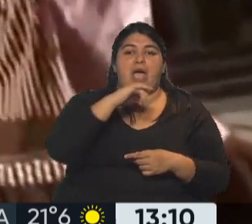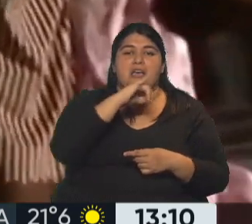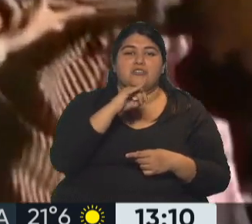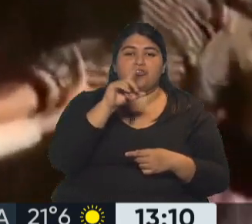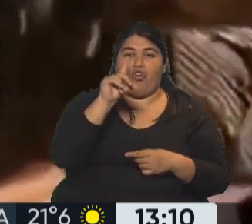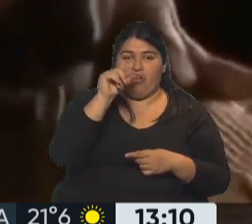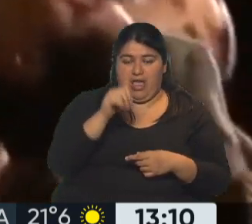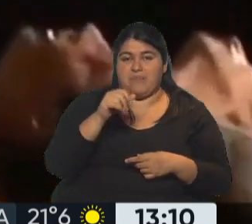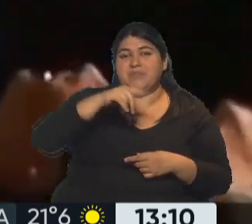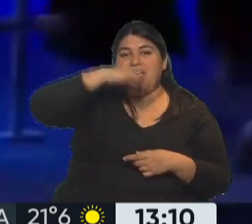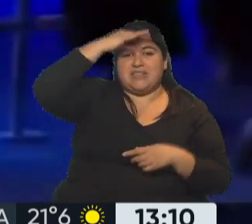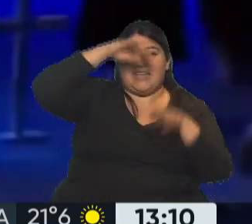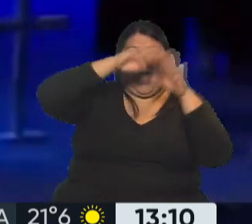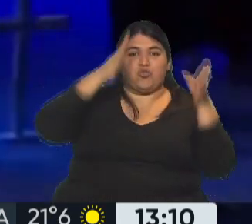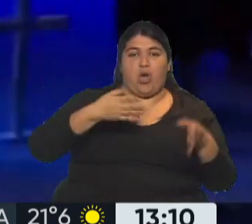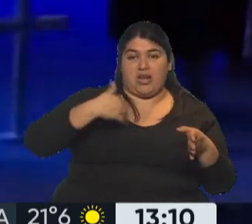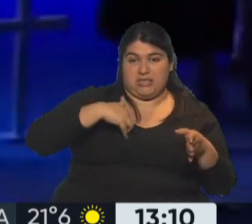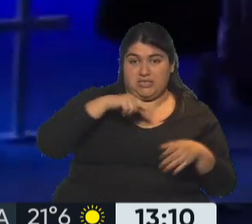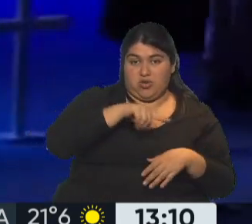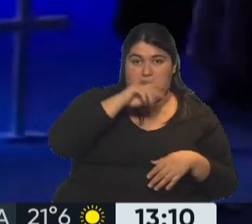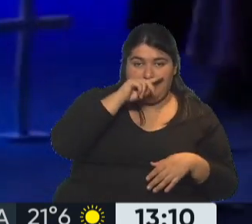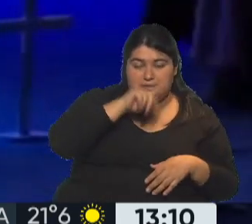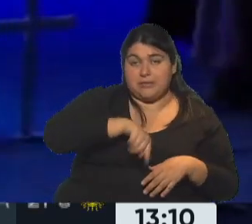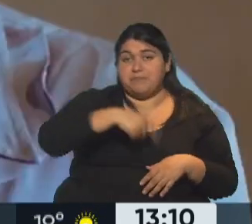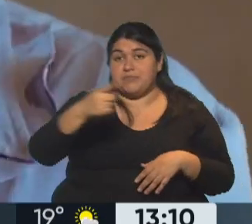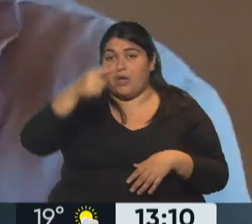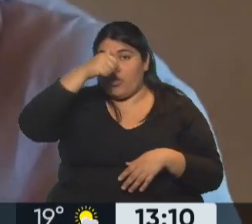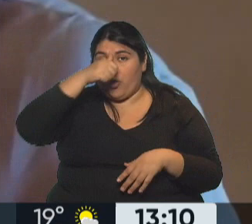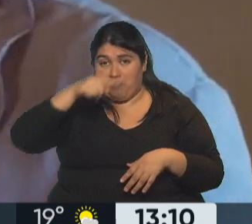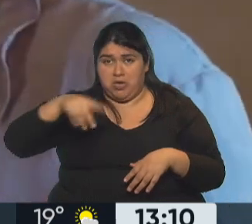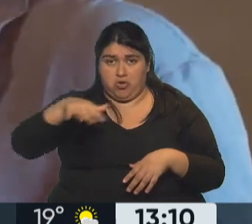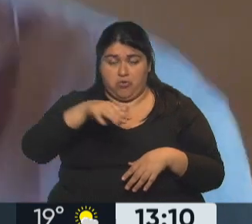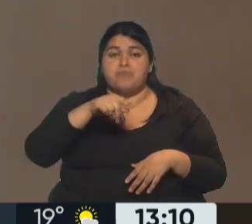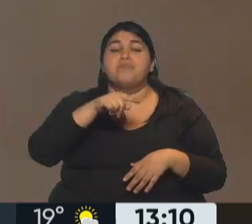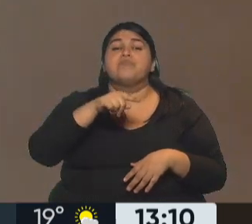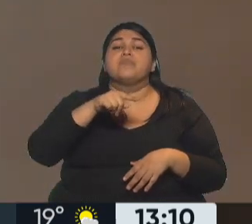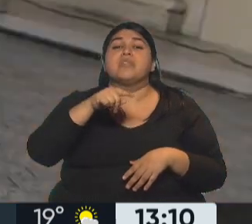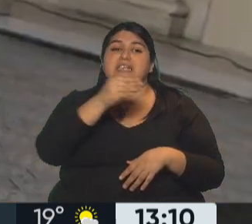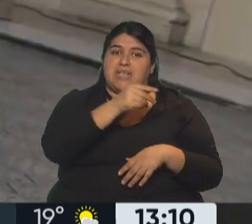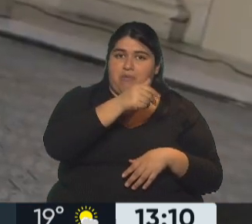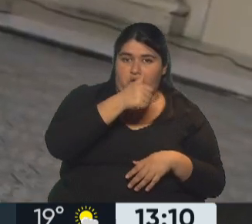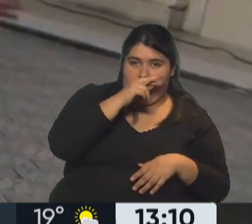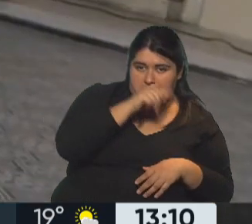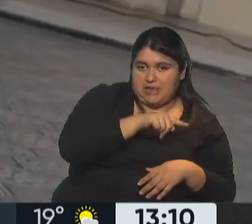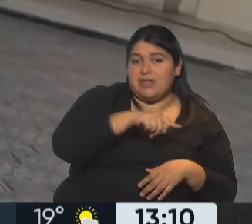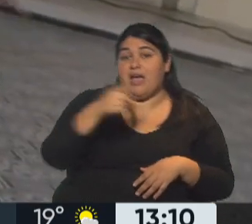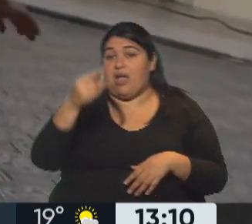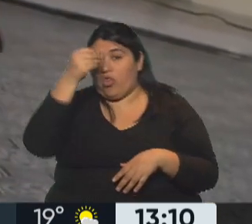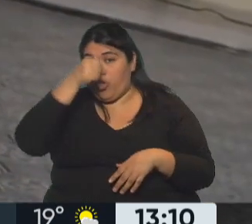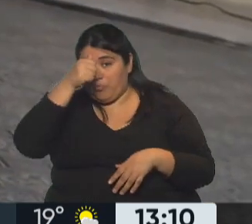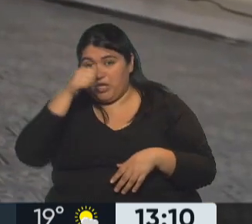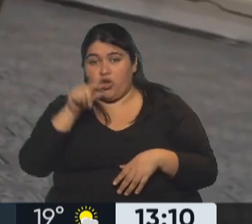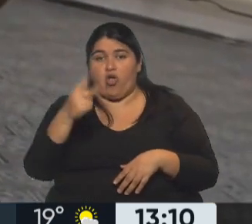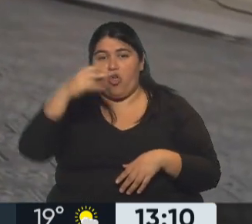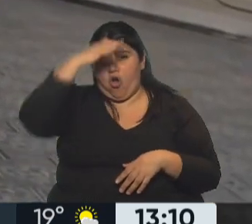Teatro Argentino, en La Plata. Y el domingo, el sábado también allí en La Plata, y el domingo va a tener la representación de dos obras